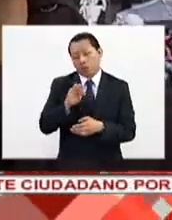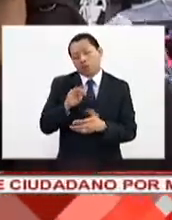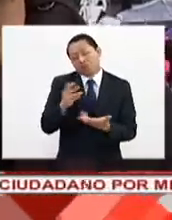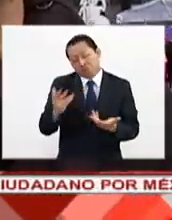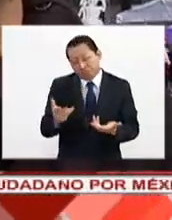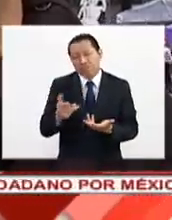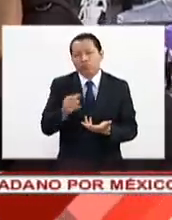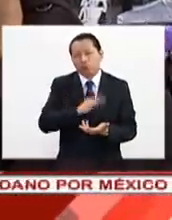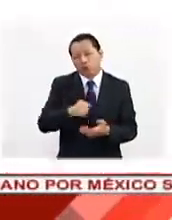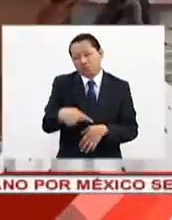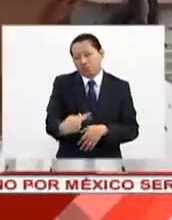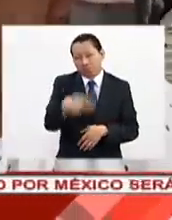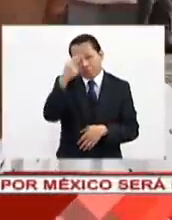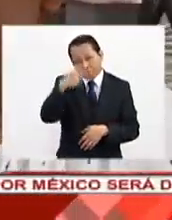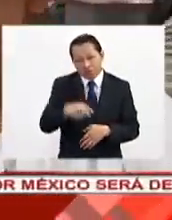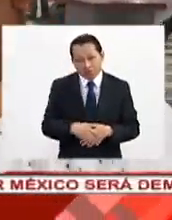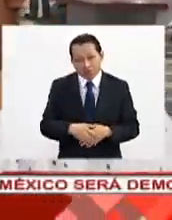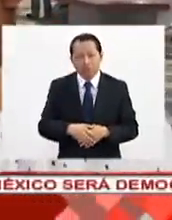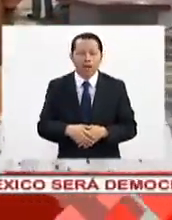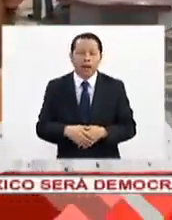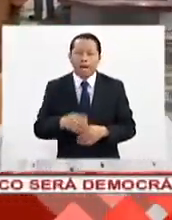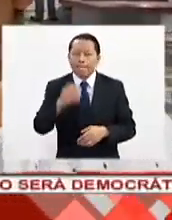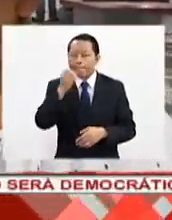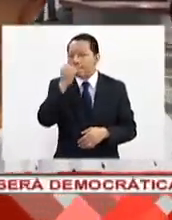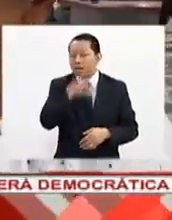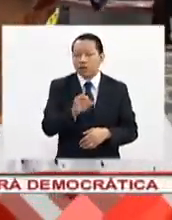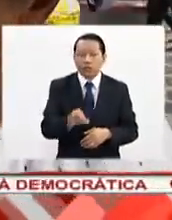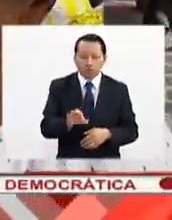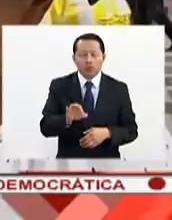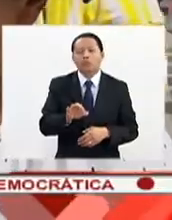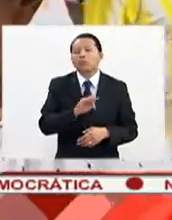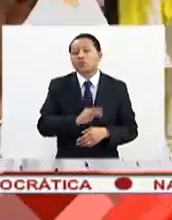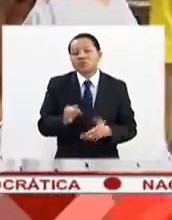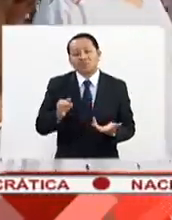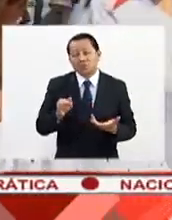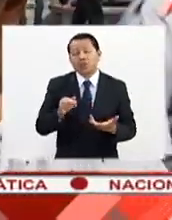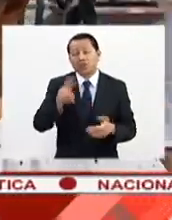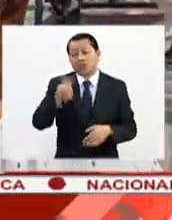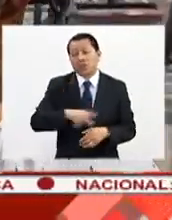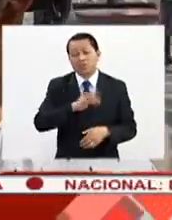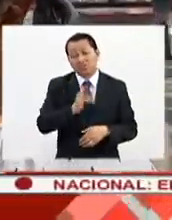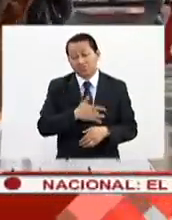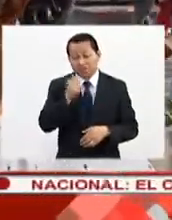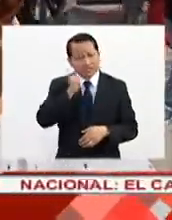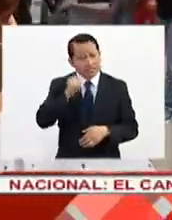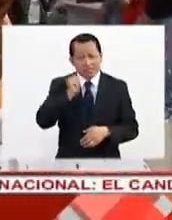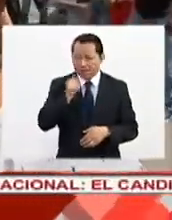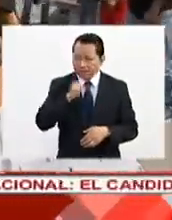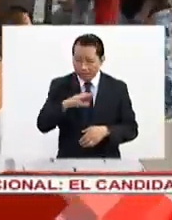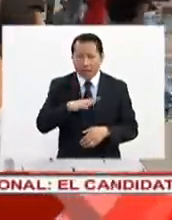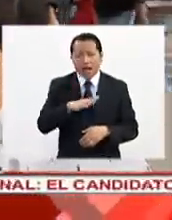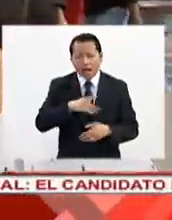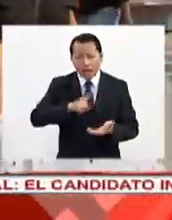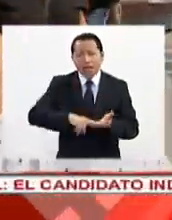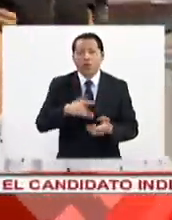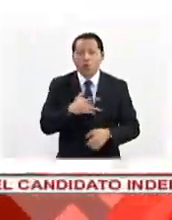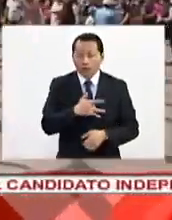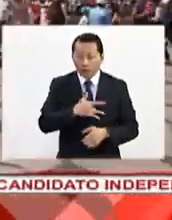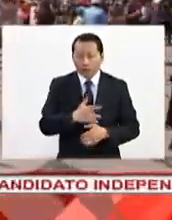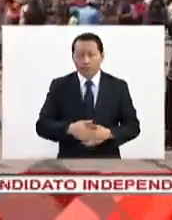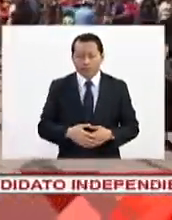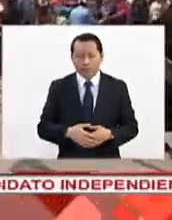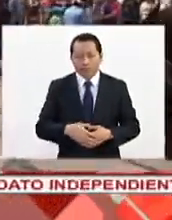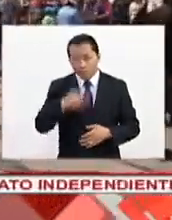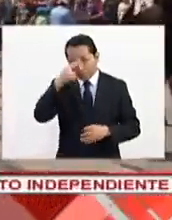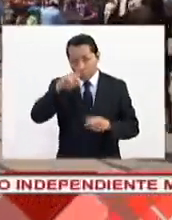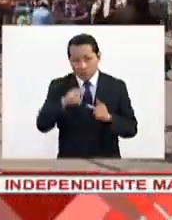aquí en México. Pues lo máximo, imagínense, no podemos dejar de recordarlos, ¿no? Siempre van a estar presentes en nuestros corazones.